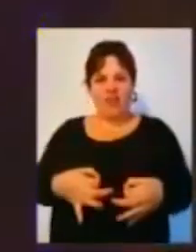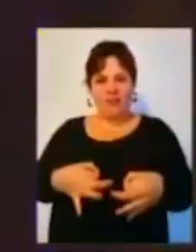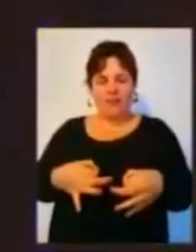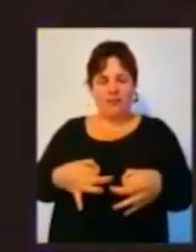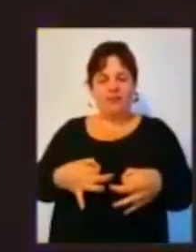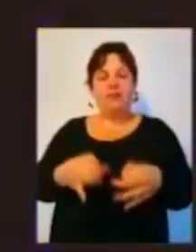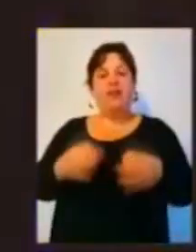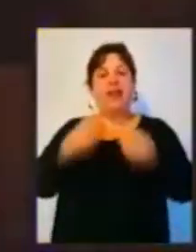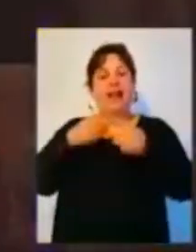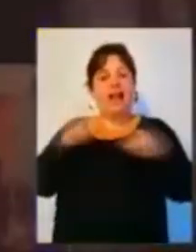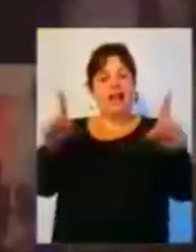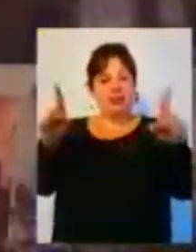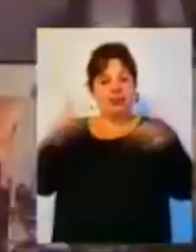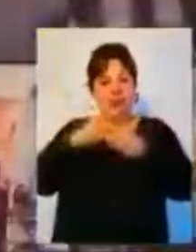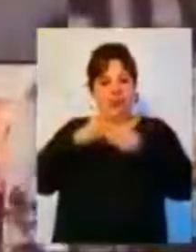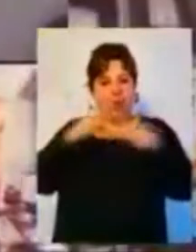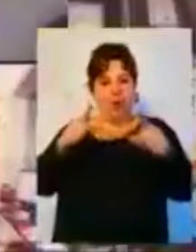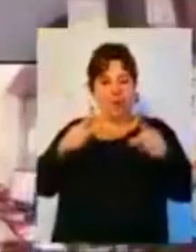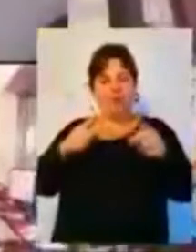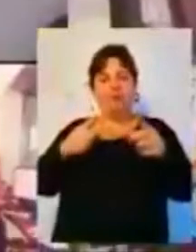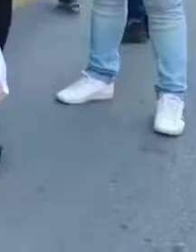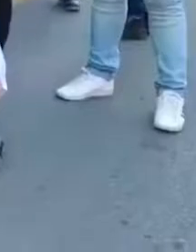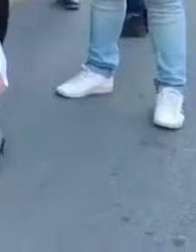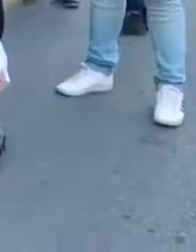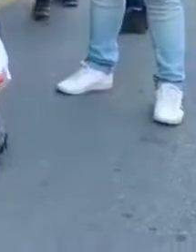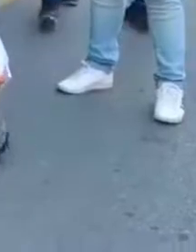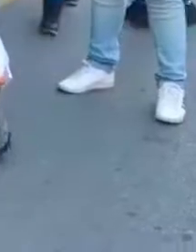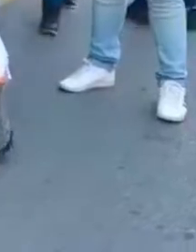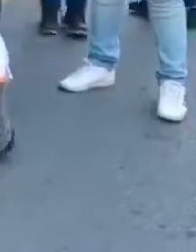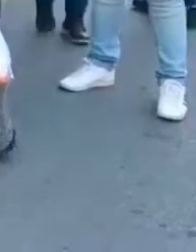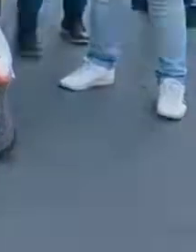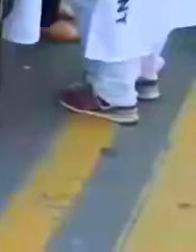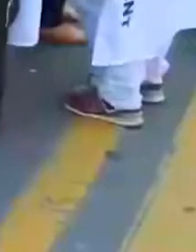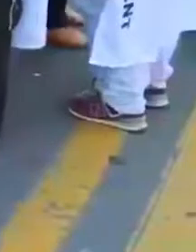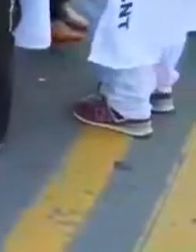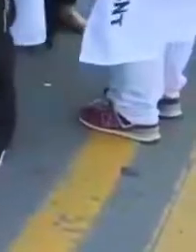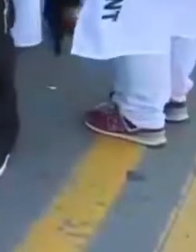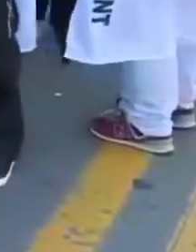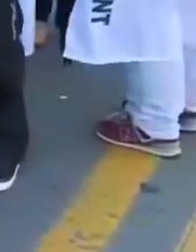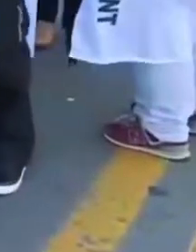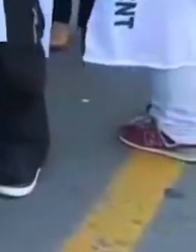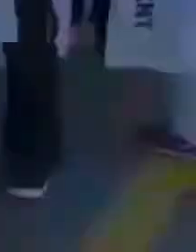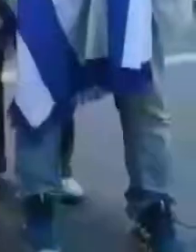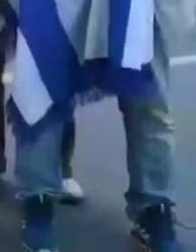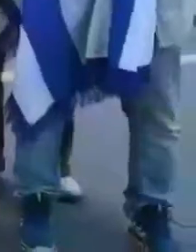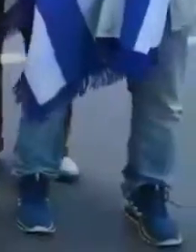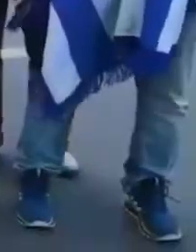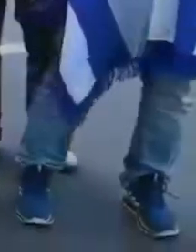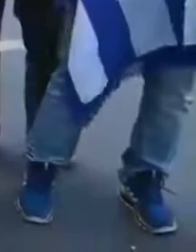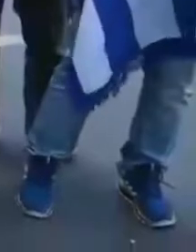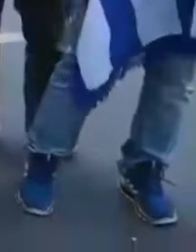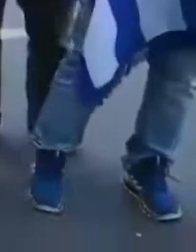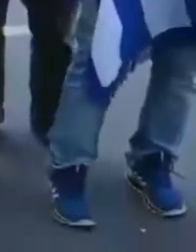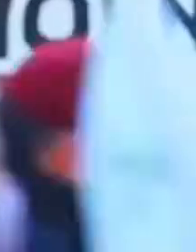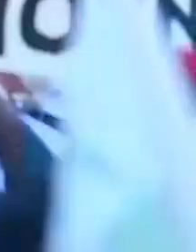hicimos un acuerdo de trabajar en varias comisiones con el gobierno, donde se hicieron solo una reunión y no se llevaron a cabo,